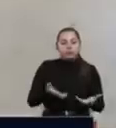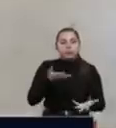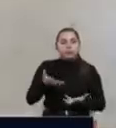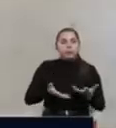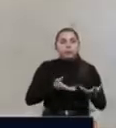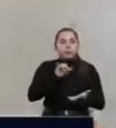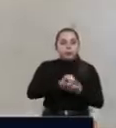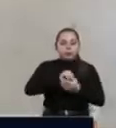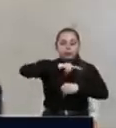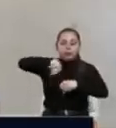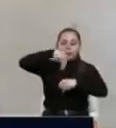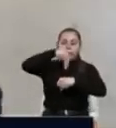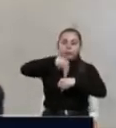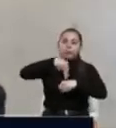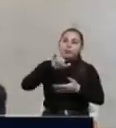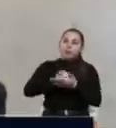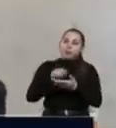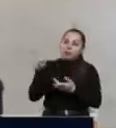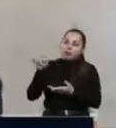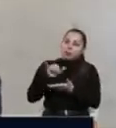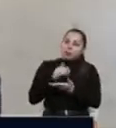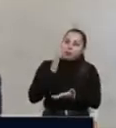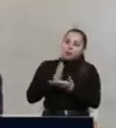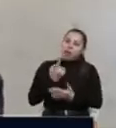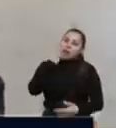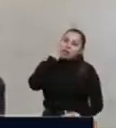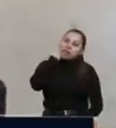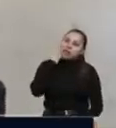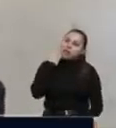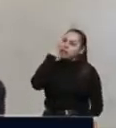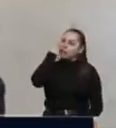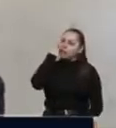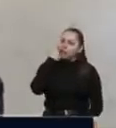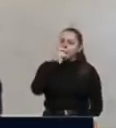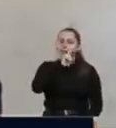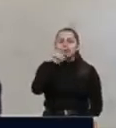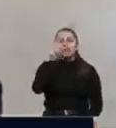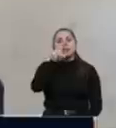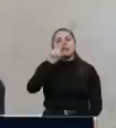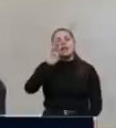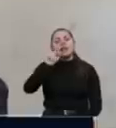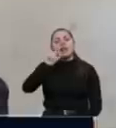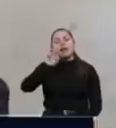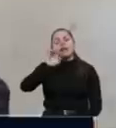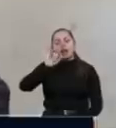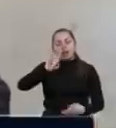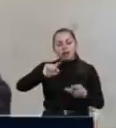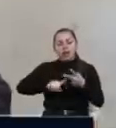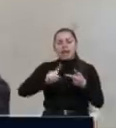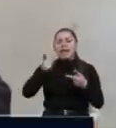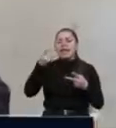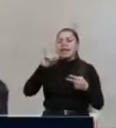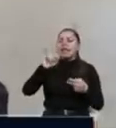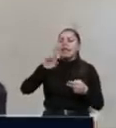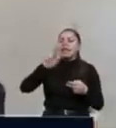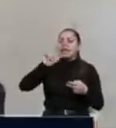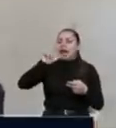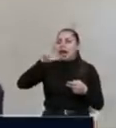en Nariño, general Sanabria, ayer, antier, general Giraldo, en una